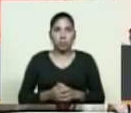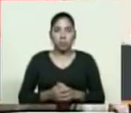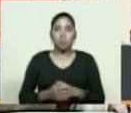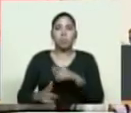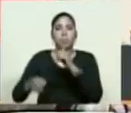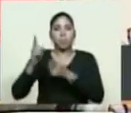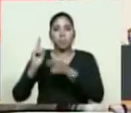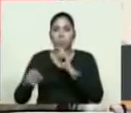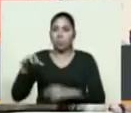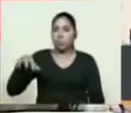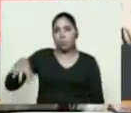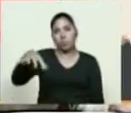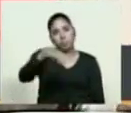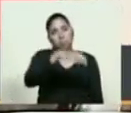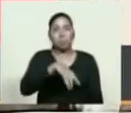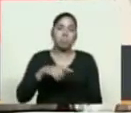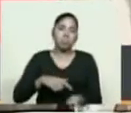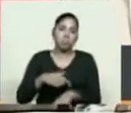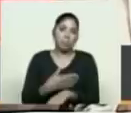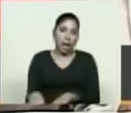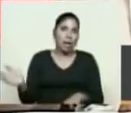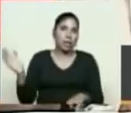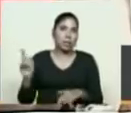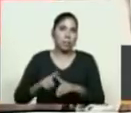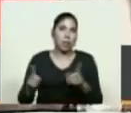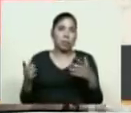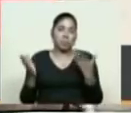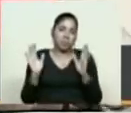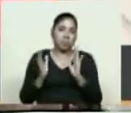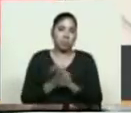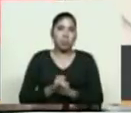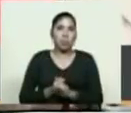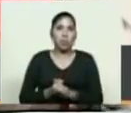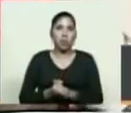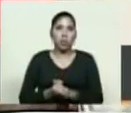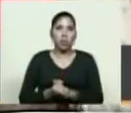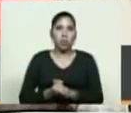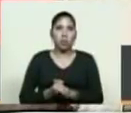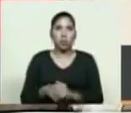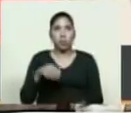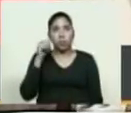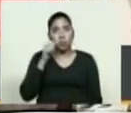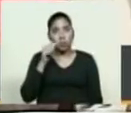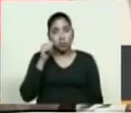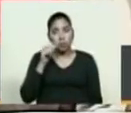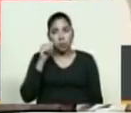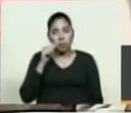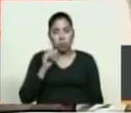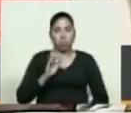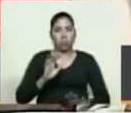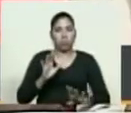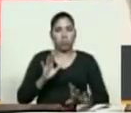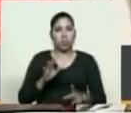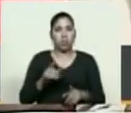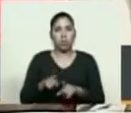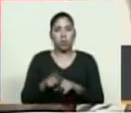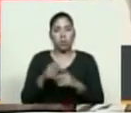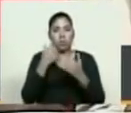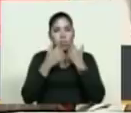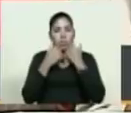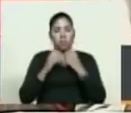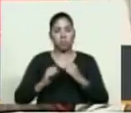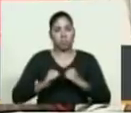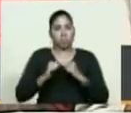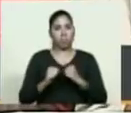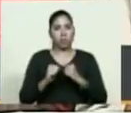tarde. Sin embargo, estas deficiencias del día sábado nos enseñaron para que el día domingo arrancáramos